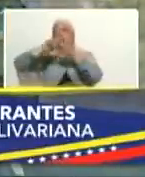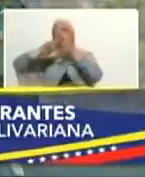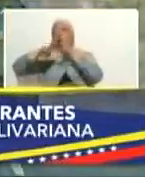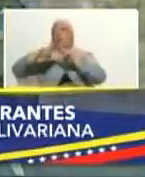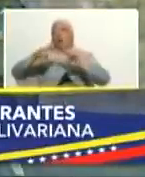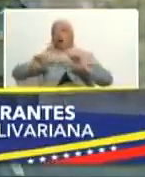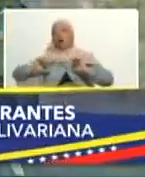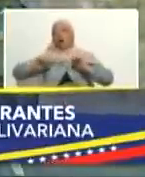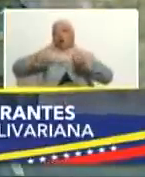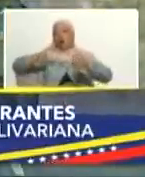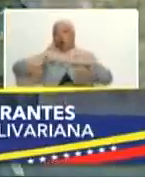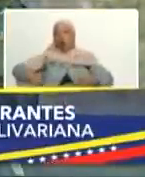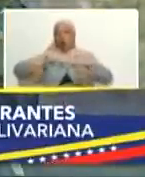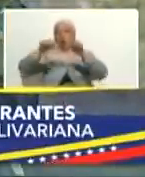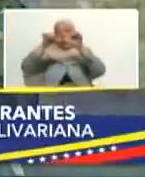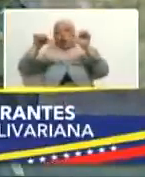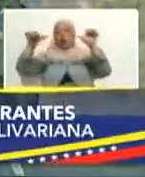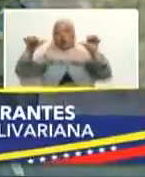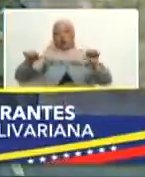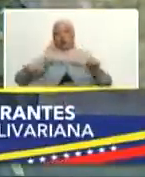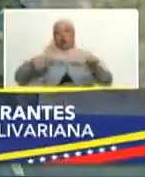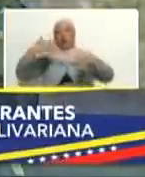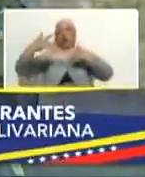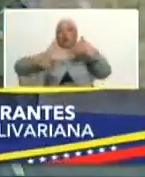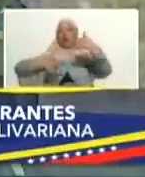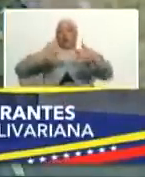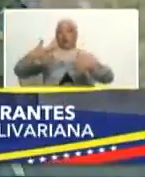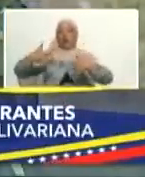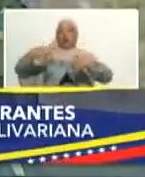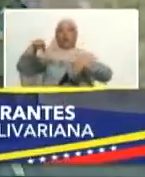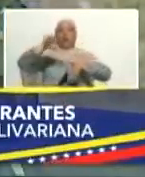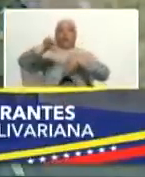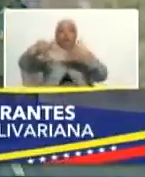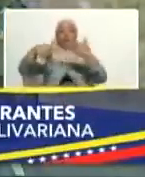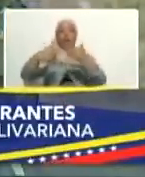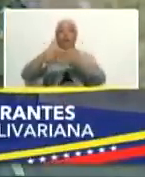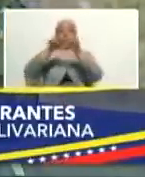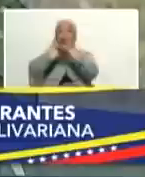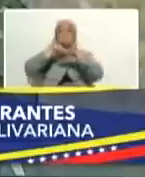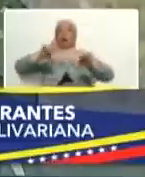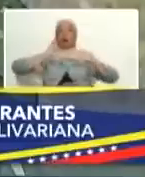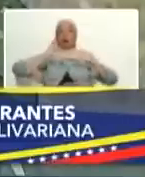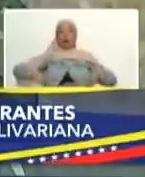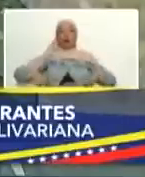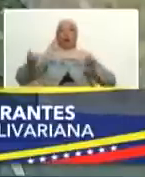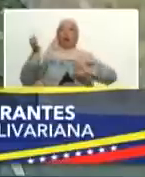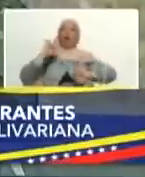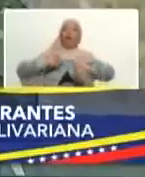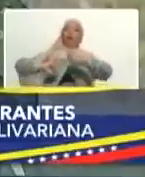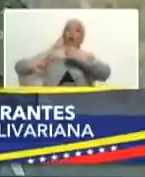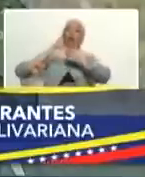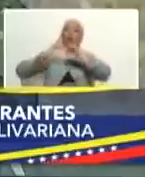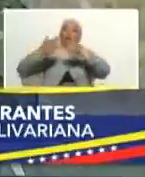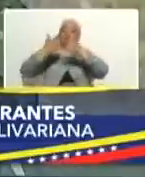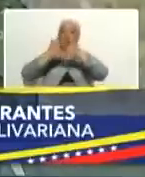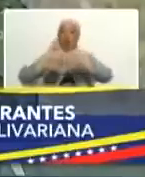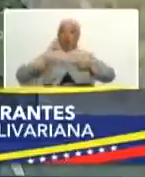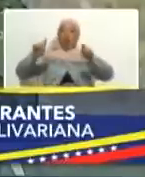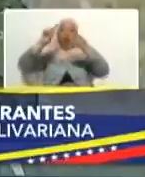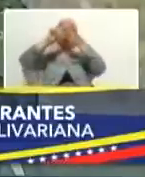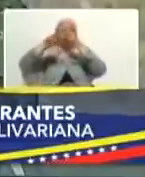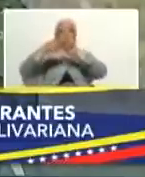iniciativa estratégica y el despliegue permanente de nuestra fuerza en defensa de la soberanía, la